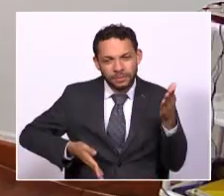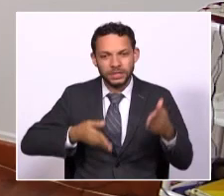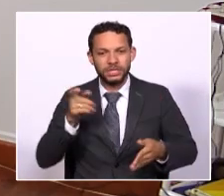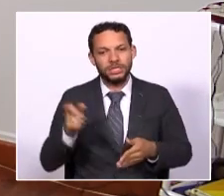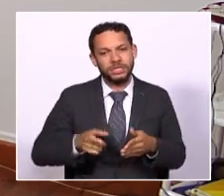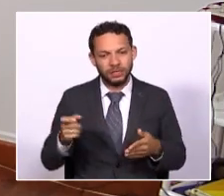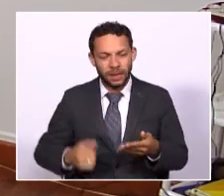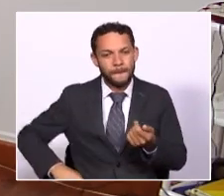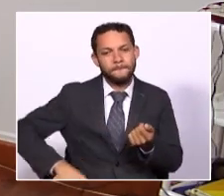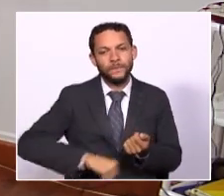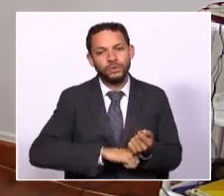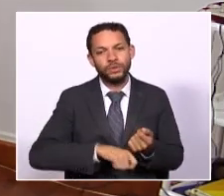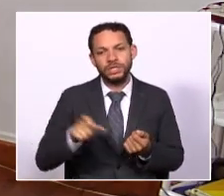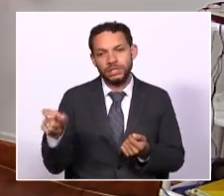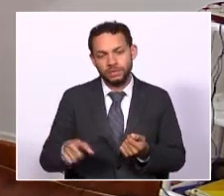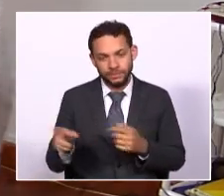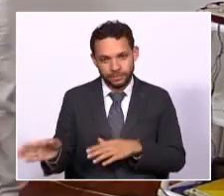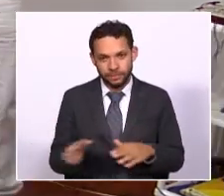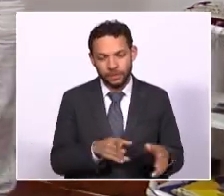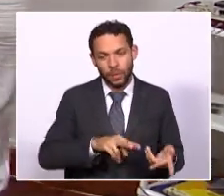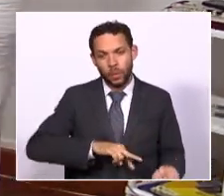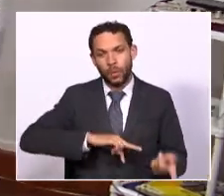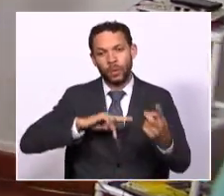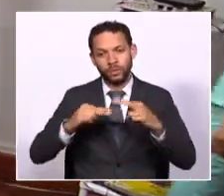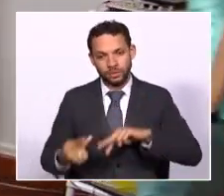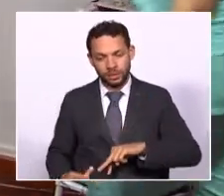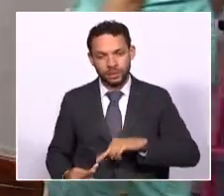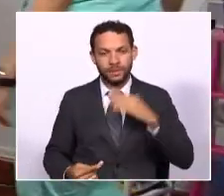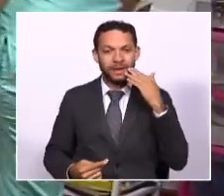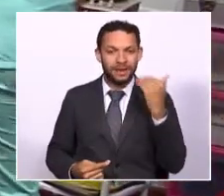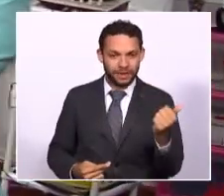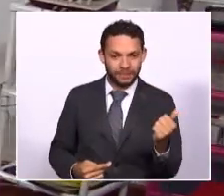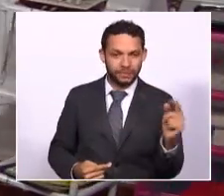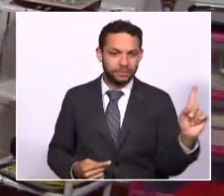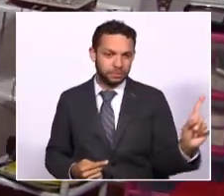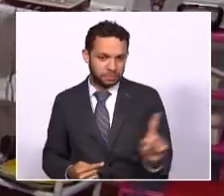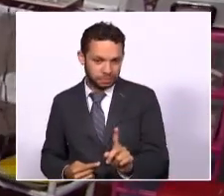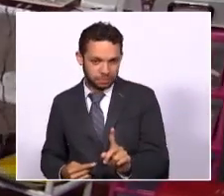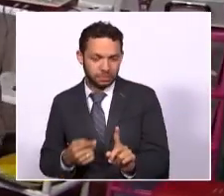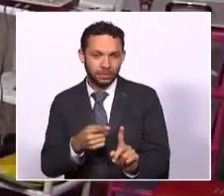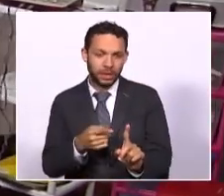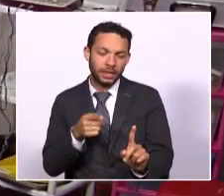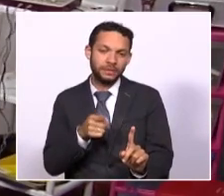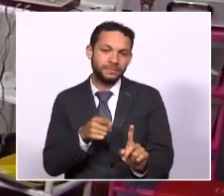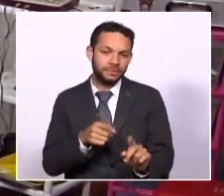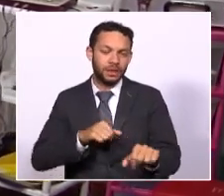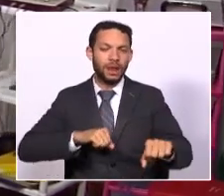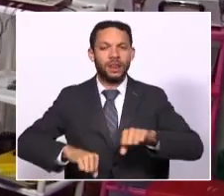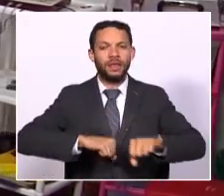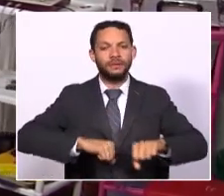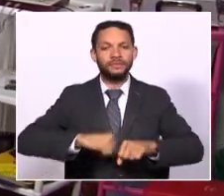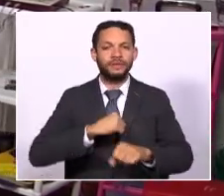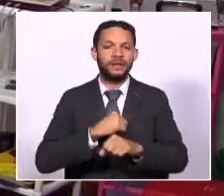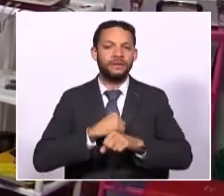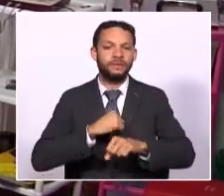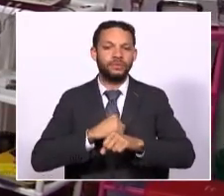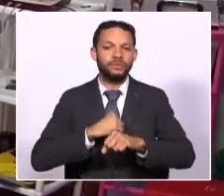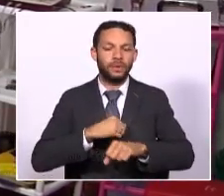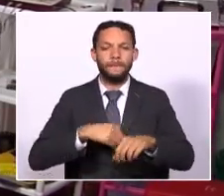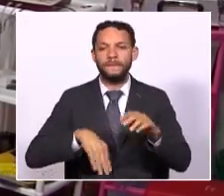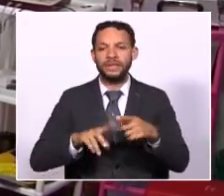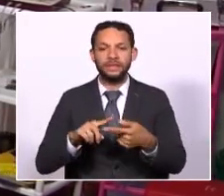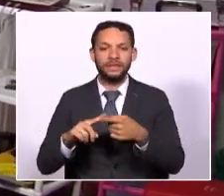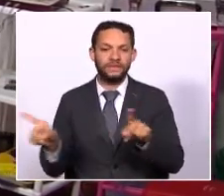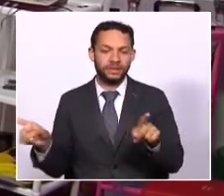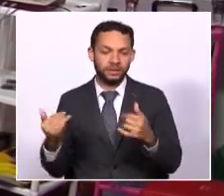maniobras. Entonces vamos a pasar con una paciente que la actividad laboral es diferente. A ella